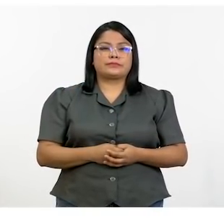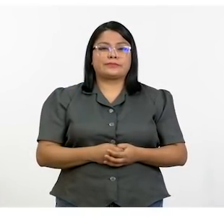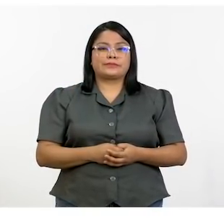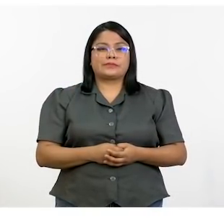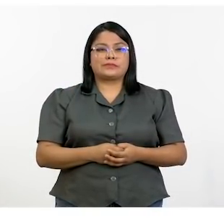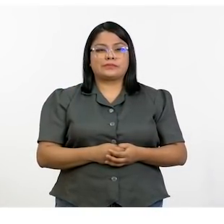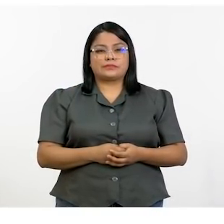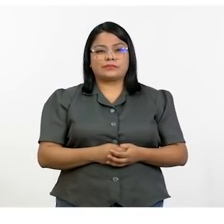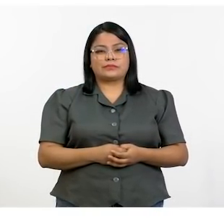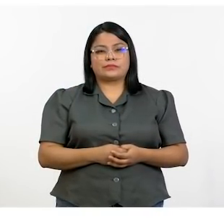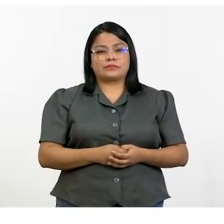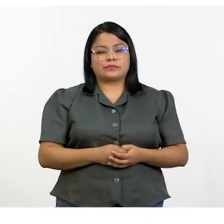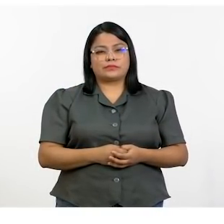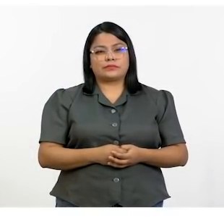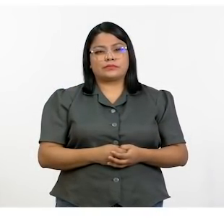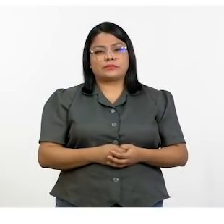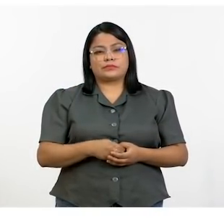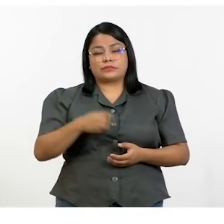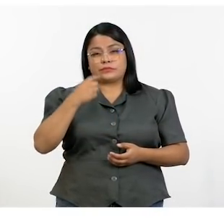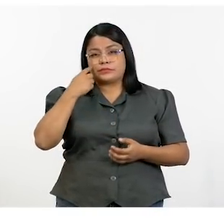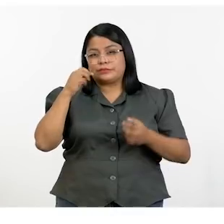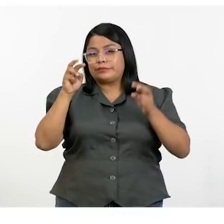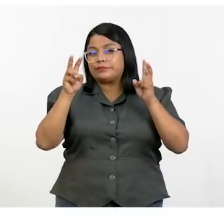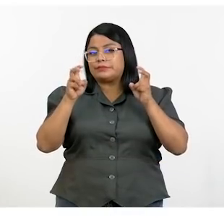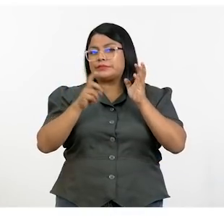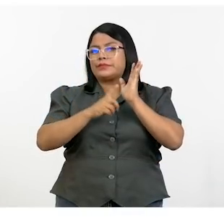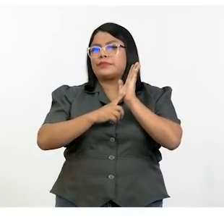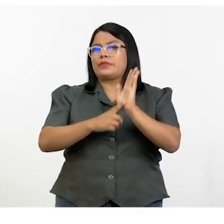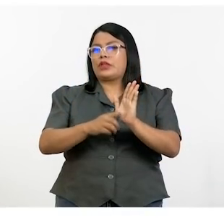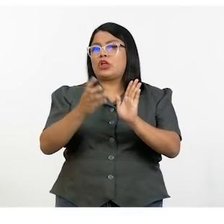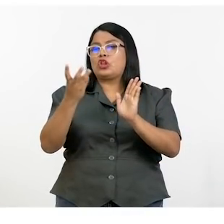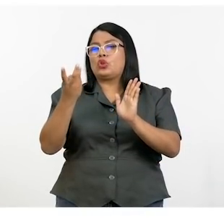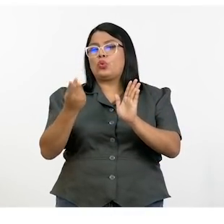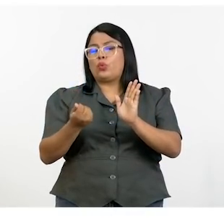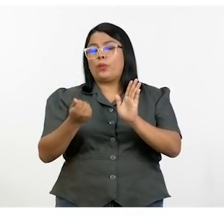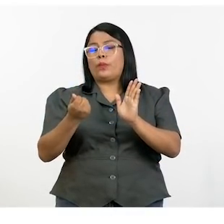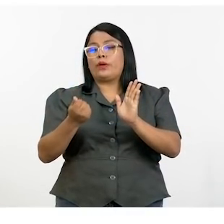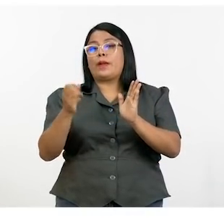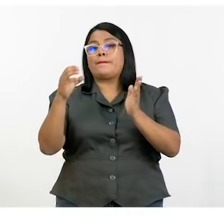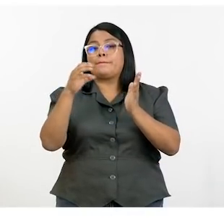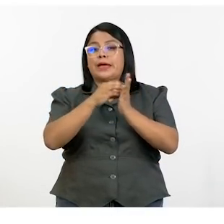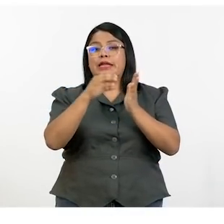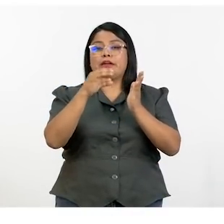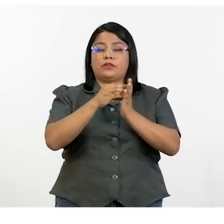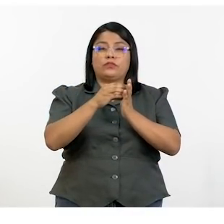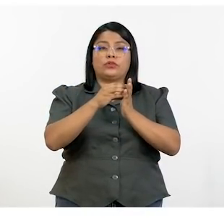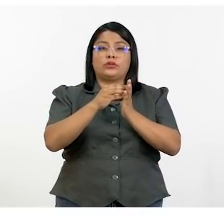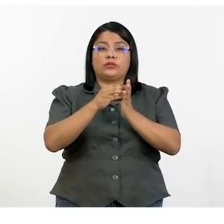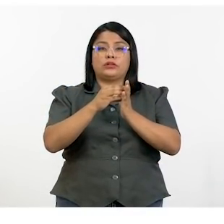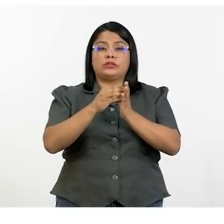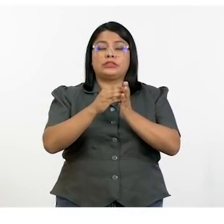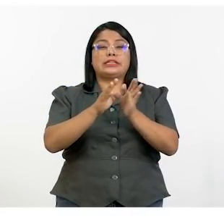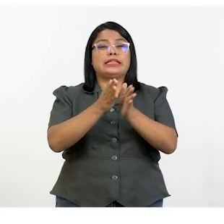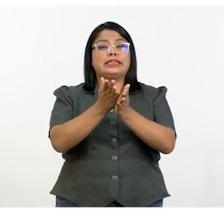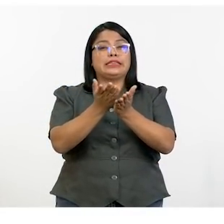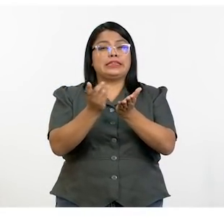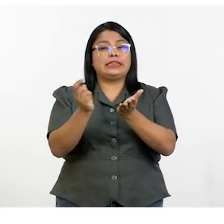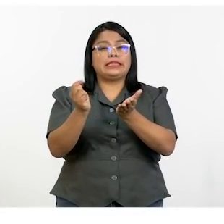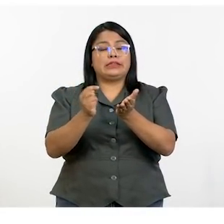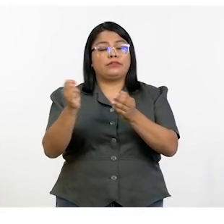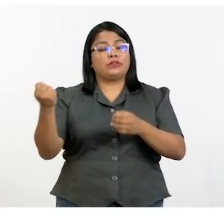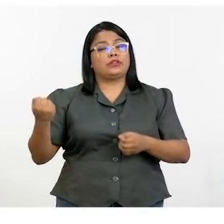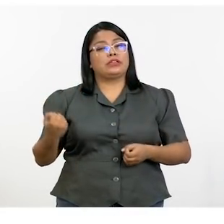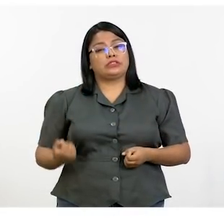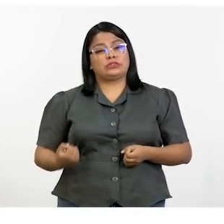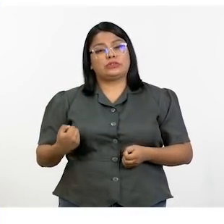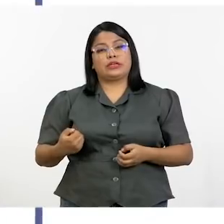anterior. A un lado del contenido se presentan los números de páginas correspondientes al libro de texto